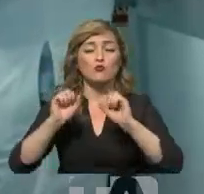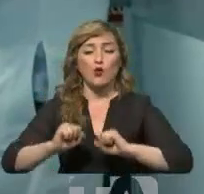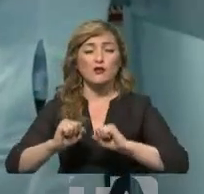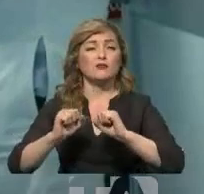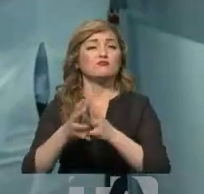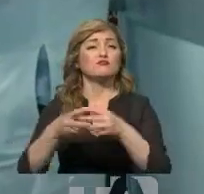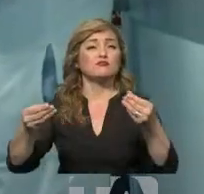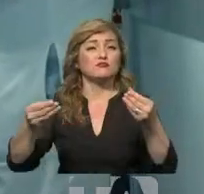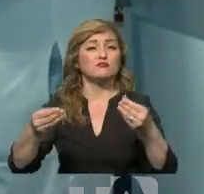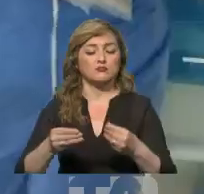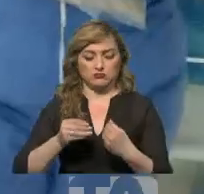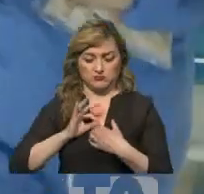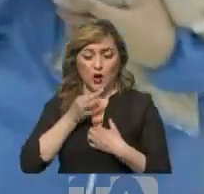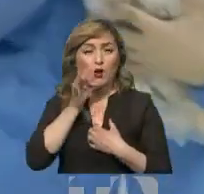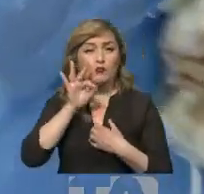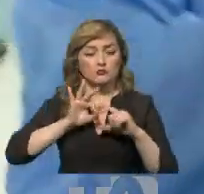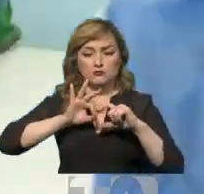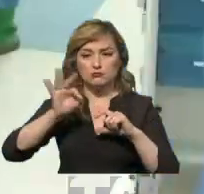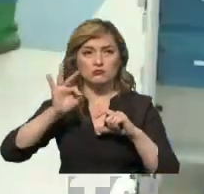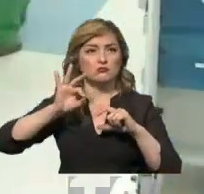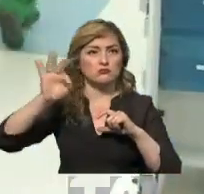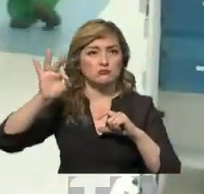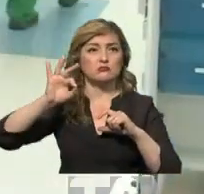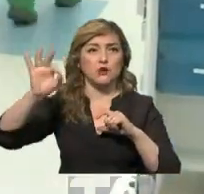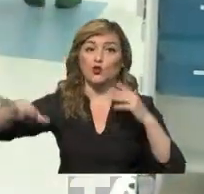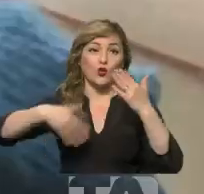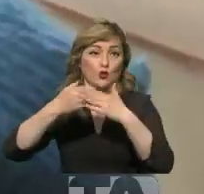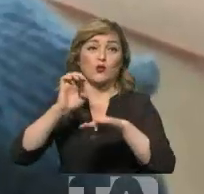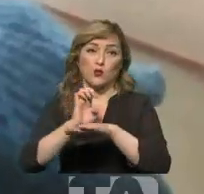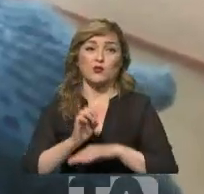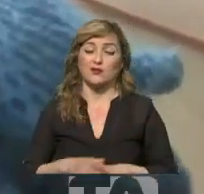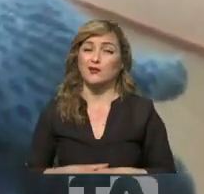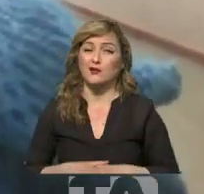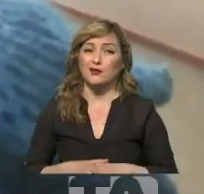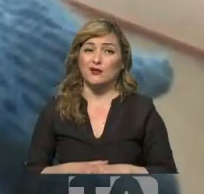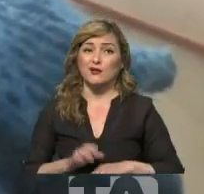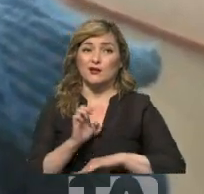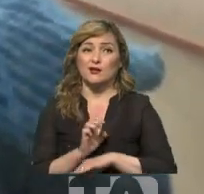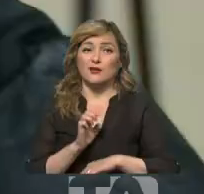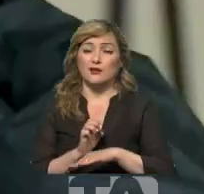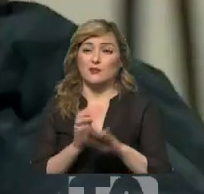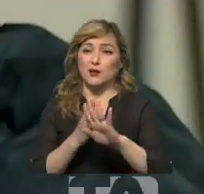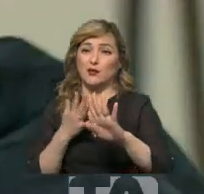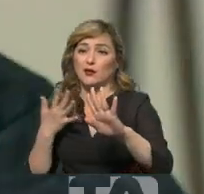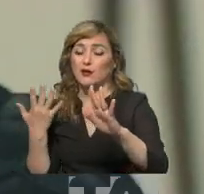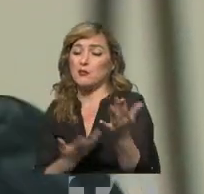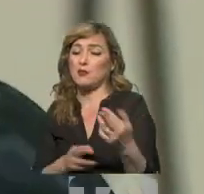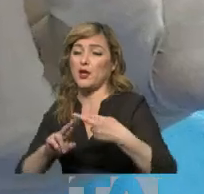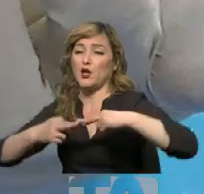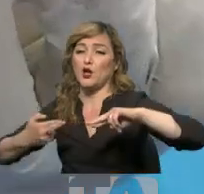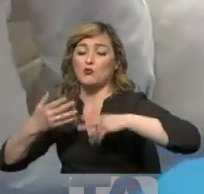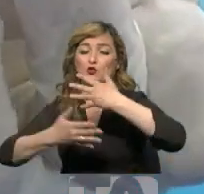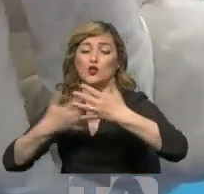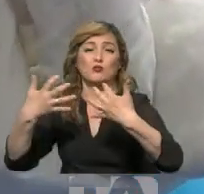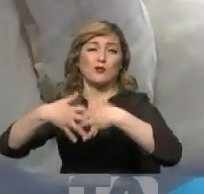Esto mientras los casos de COVID-19 siguen en aumento en todo el país y Ecuador está a la cola de toda la región en el